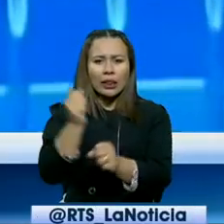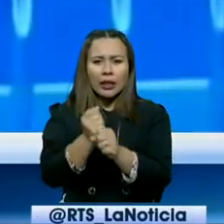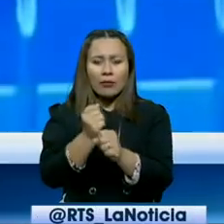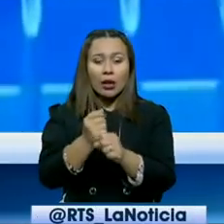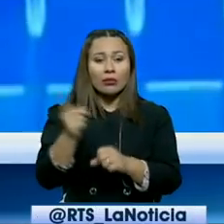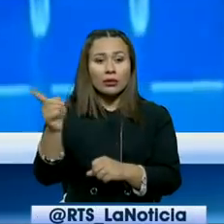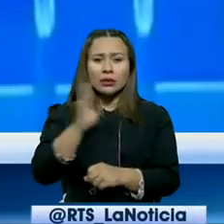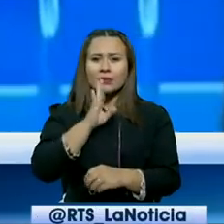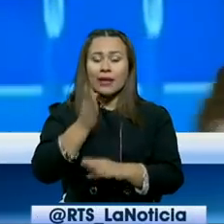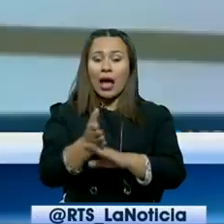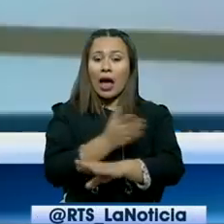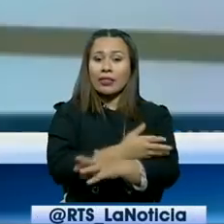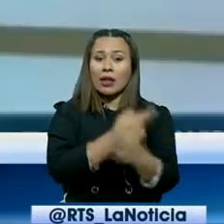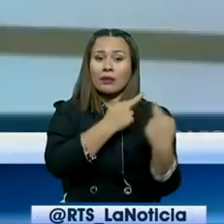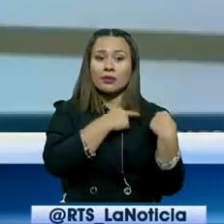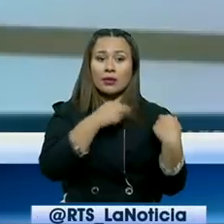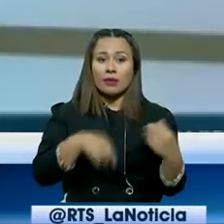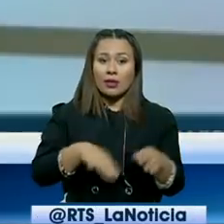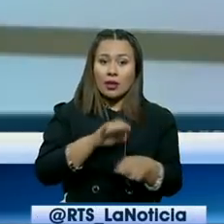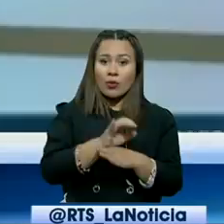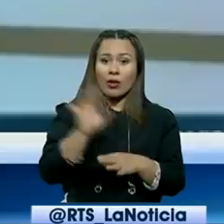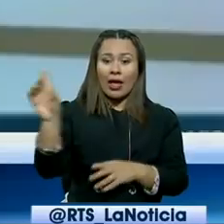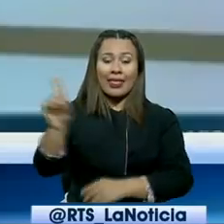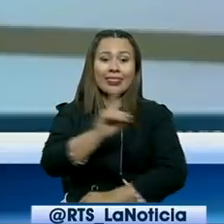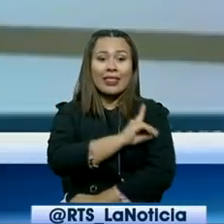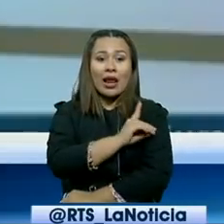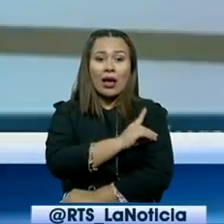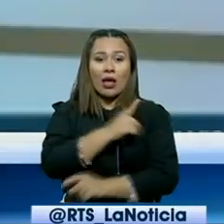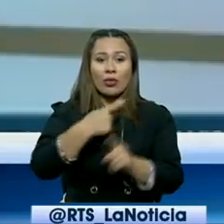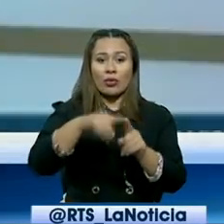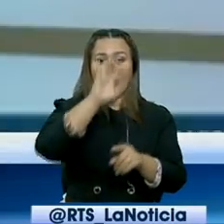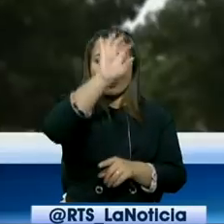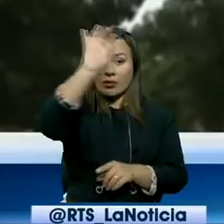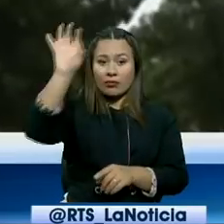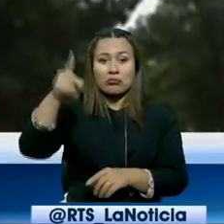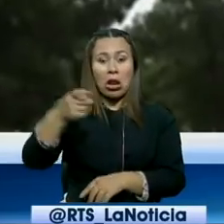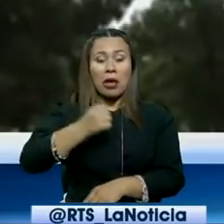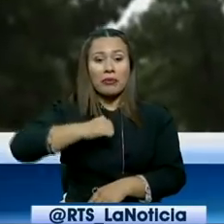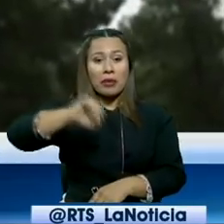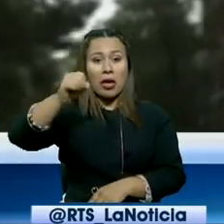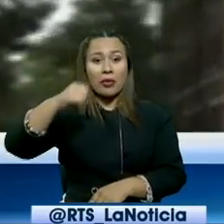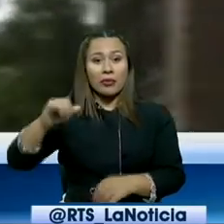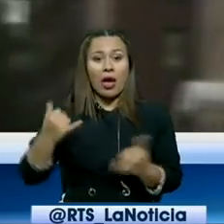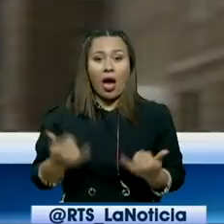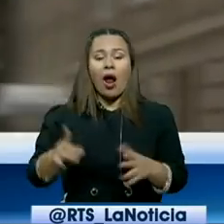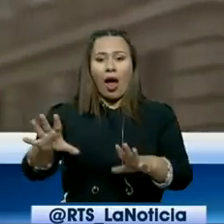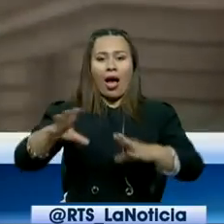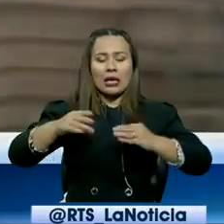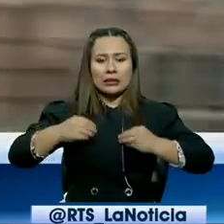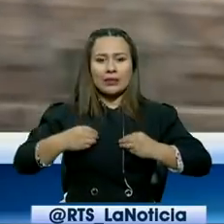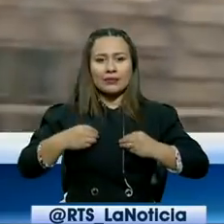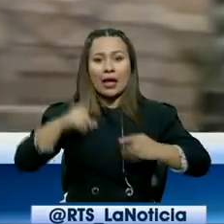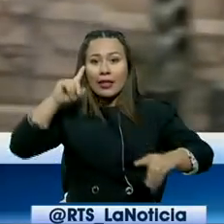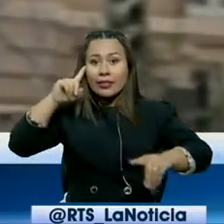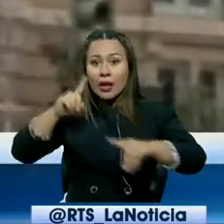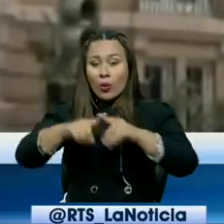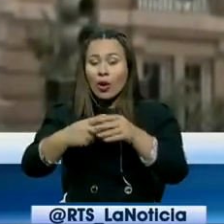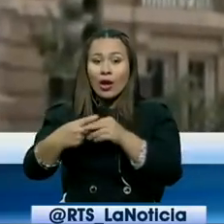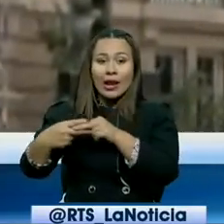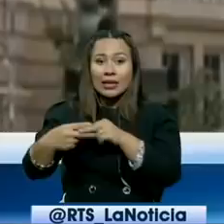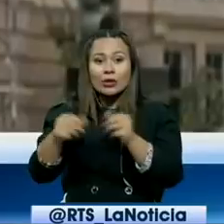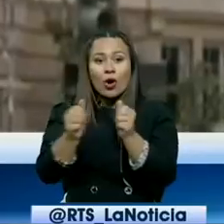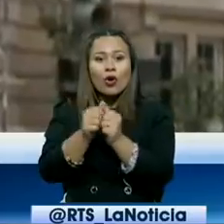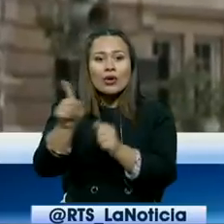fue canciller de la República y delegado diplomático en varios países. Esta vez asume el reto de consolidar las relaciones con